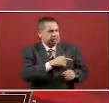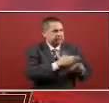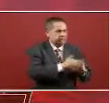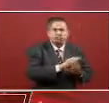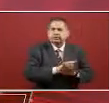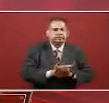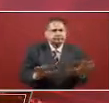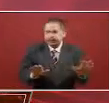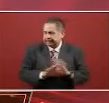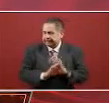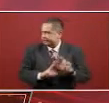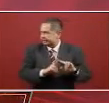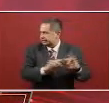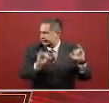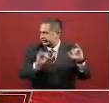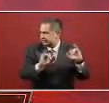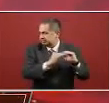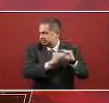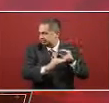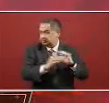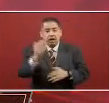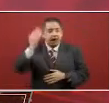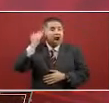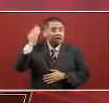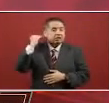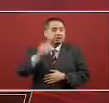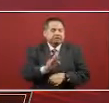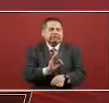como también se llegó a hacer.